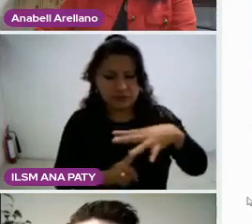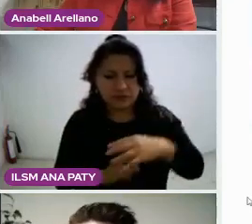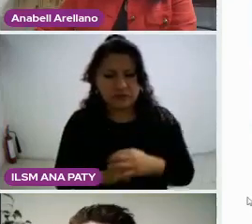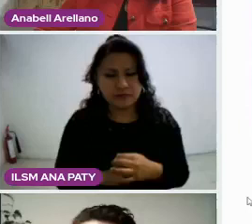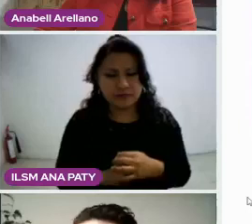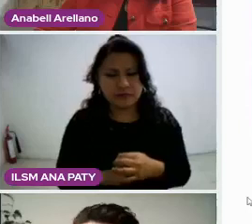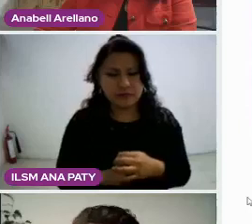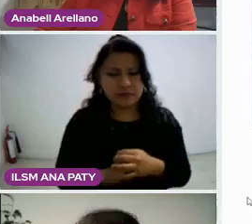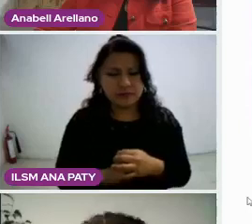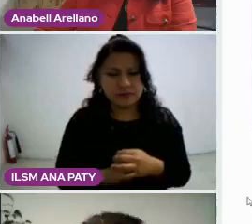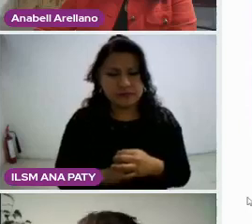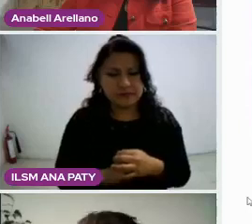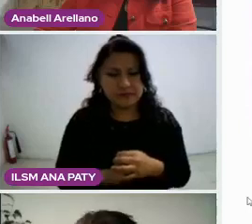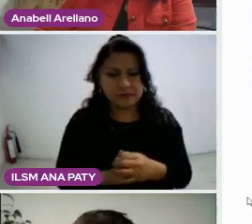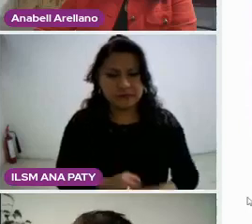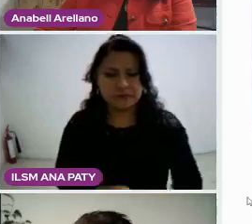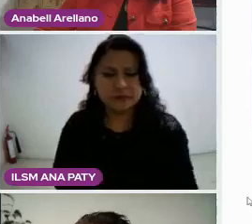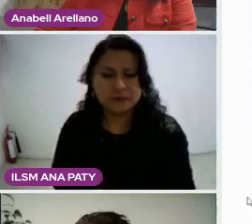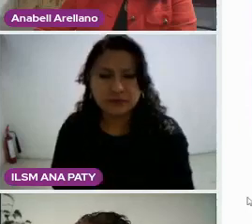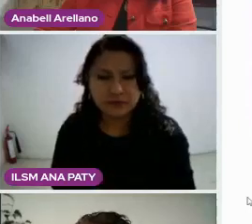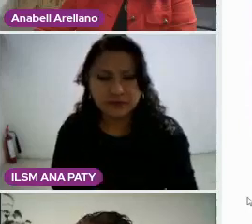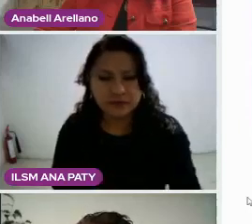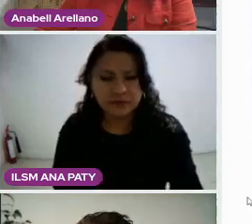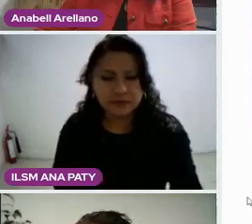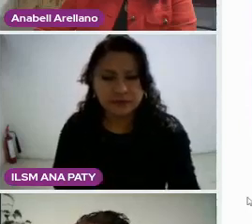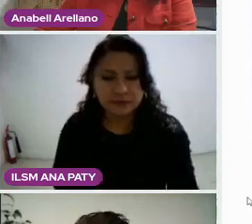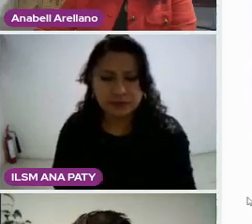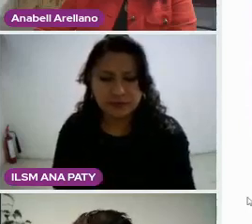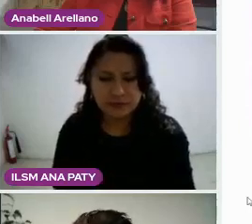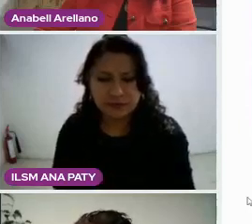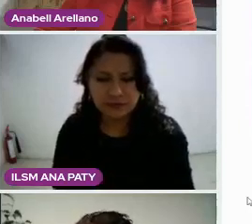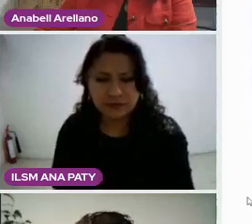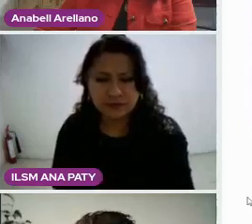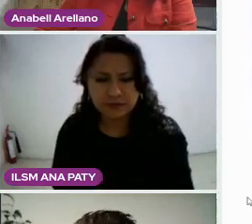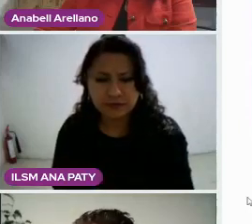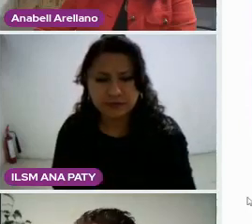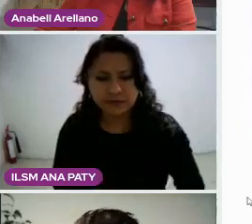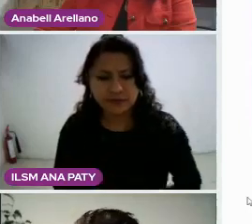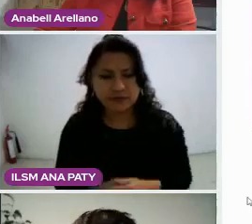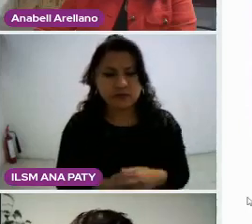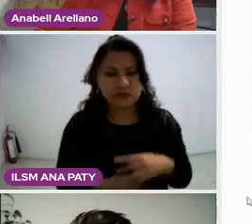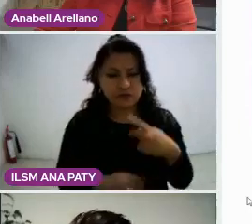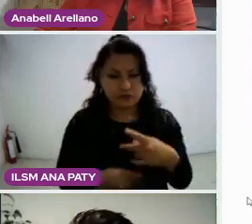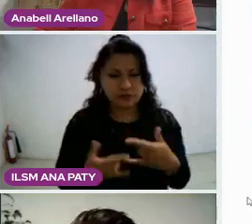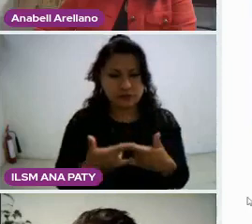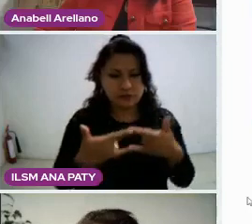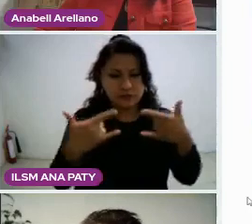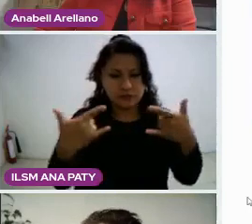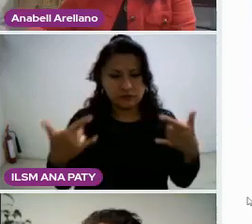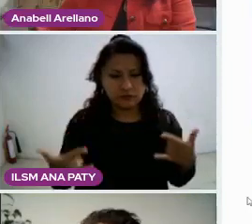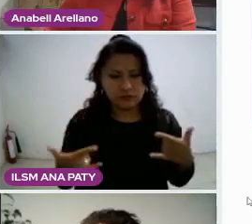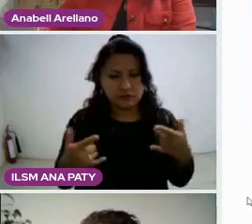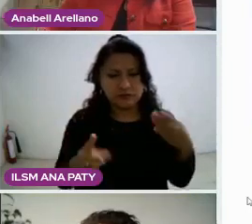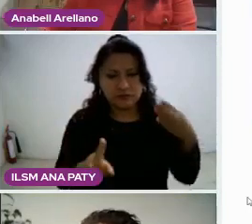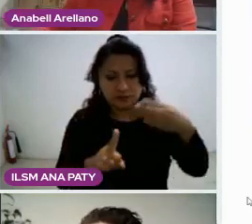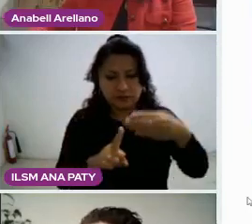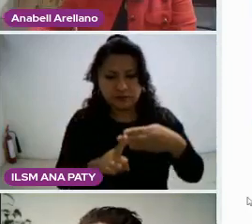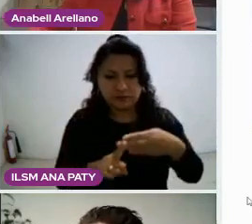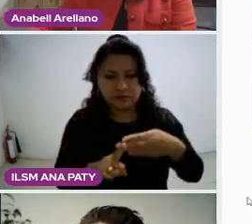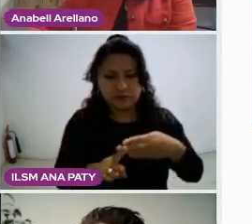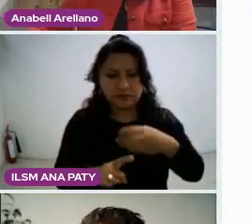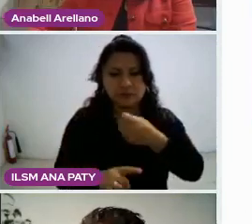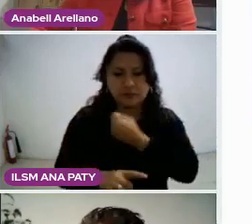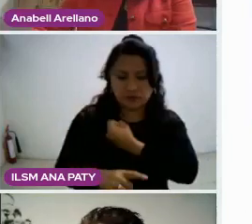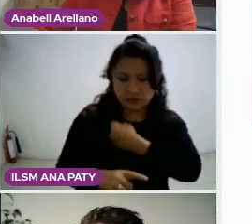interacciones sociales. Sumamente importante toda esa parte para la salud mental, ¿no? La siguiente, por favor.